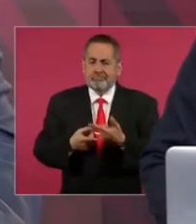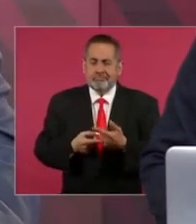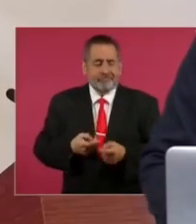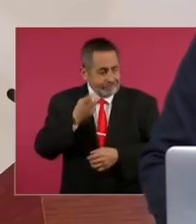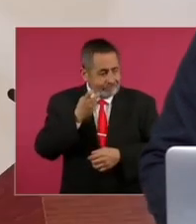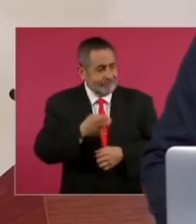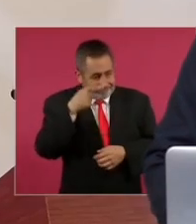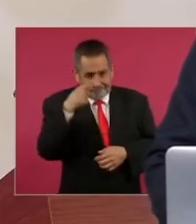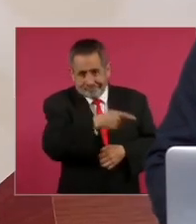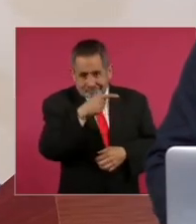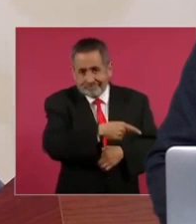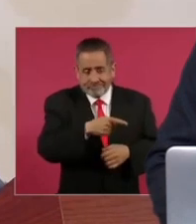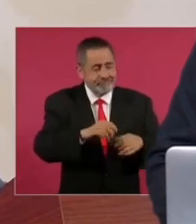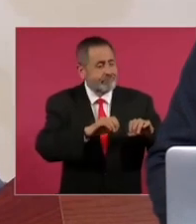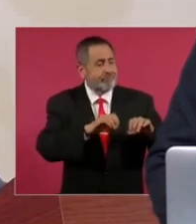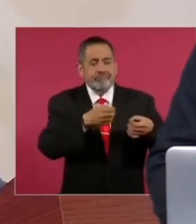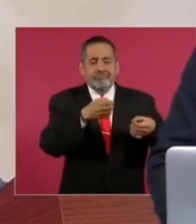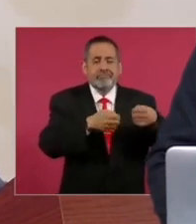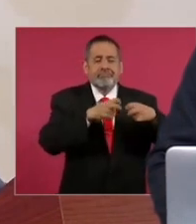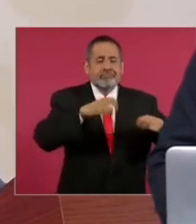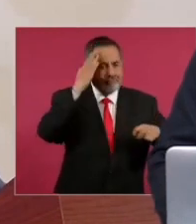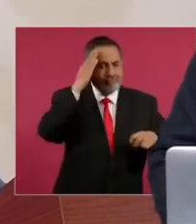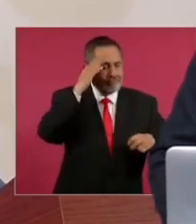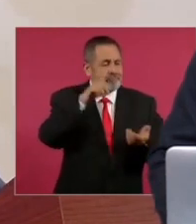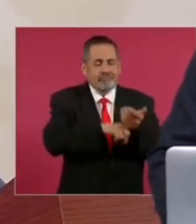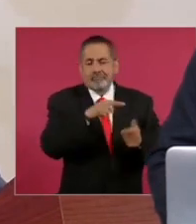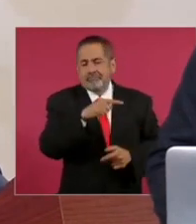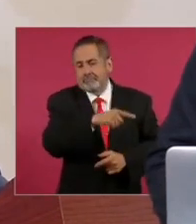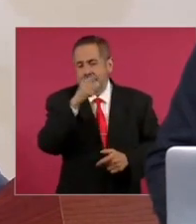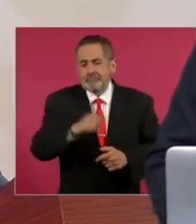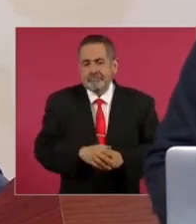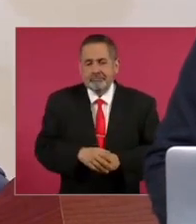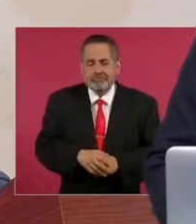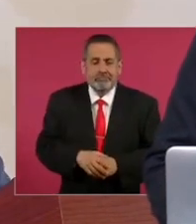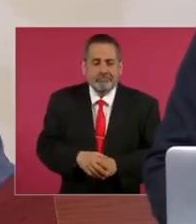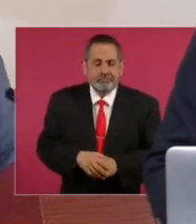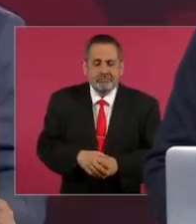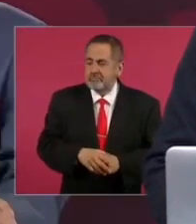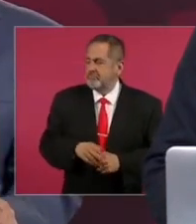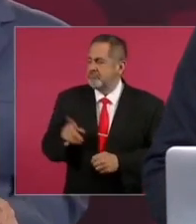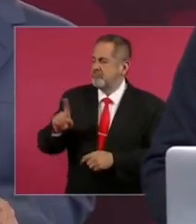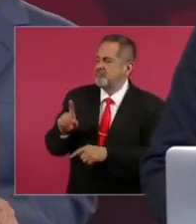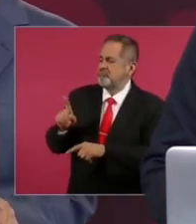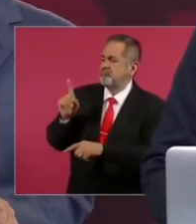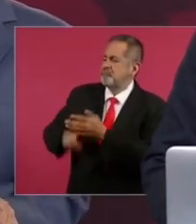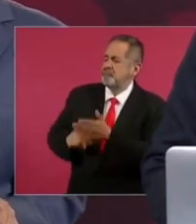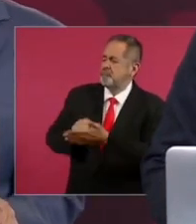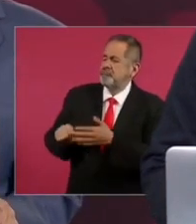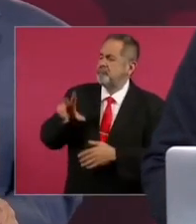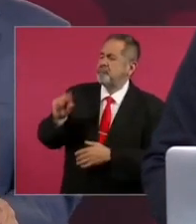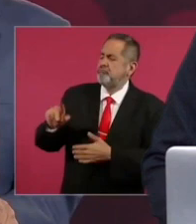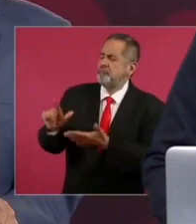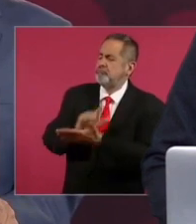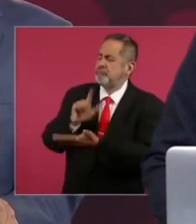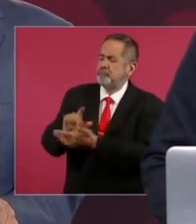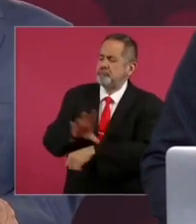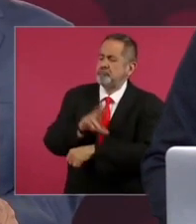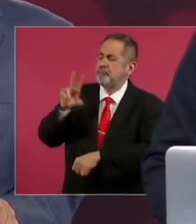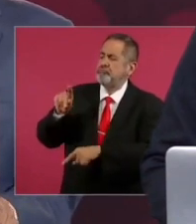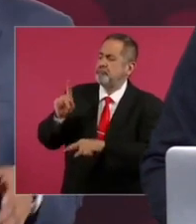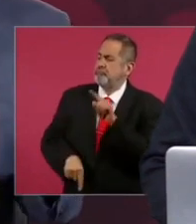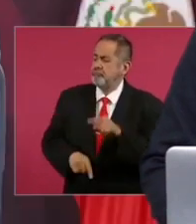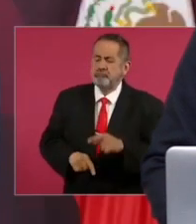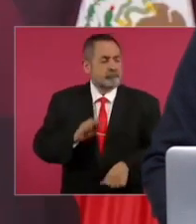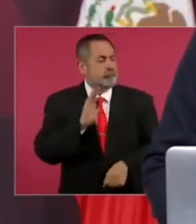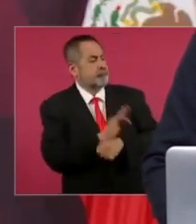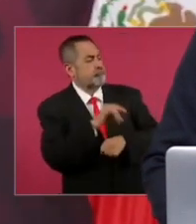mañanera el presidente López Obrador dijo que será el pueblo quien decida eso refiriéndose a las reformas que presentó